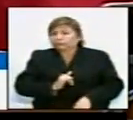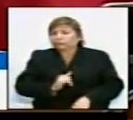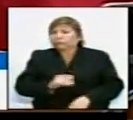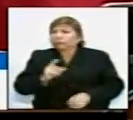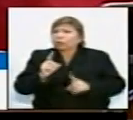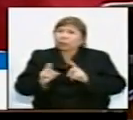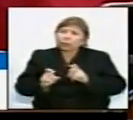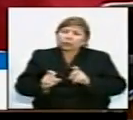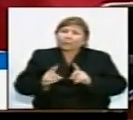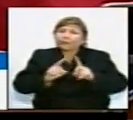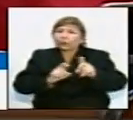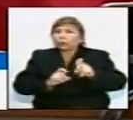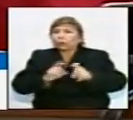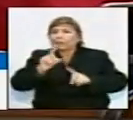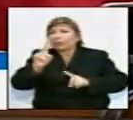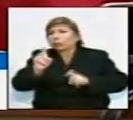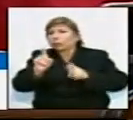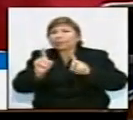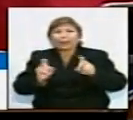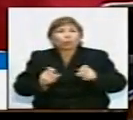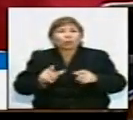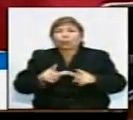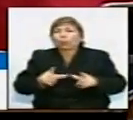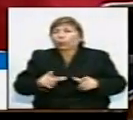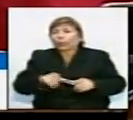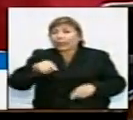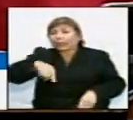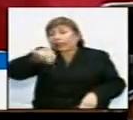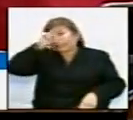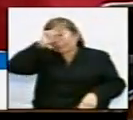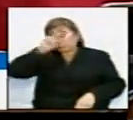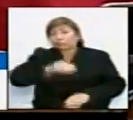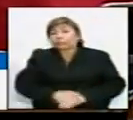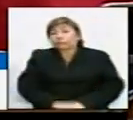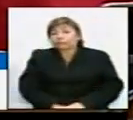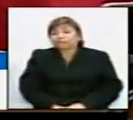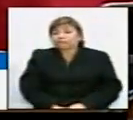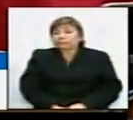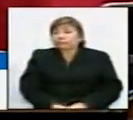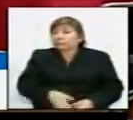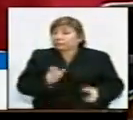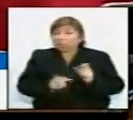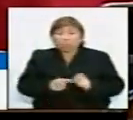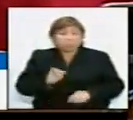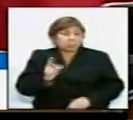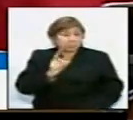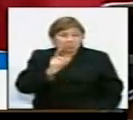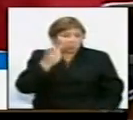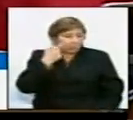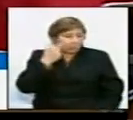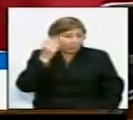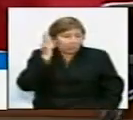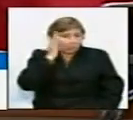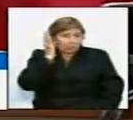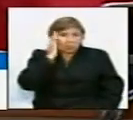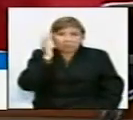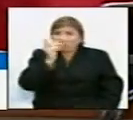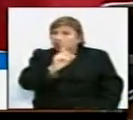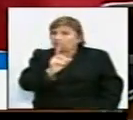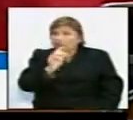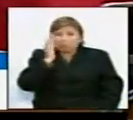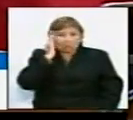voy preguntando por diferentes lugares del país y la gente no conoce muchos